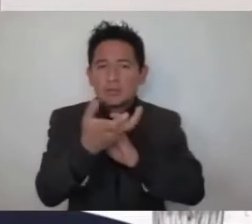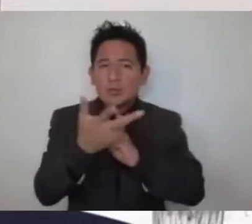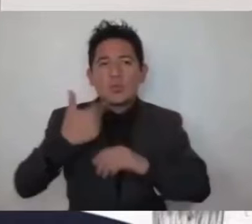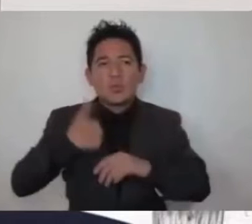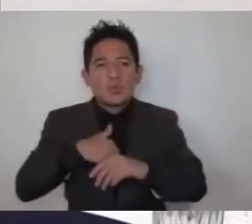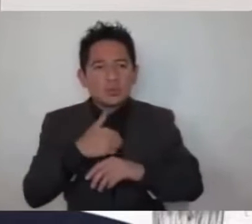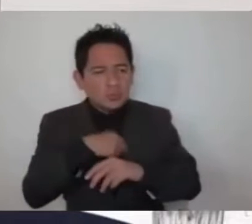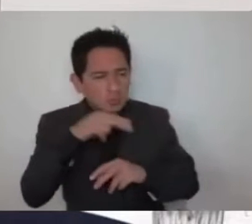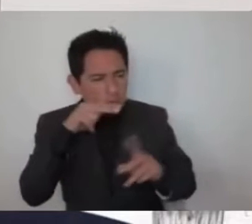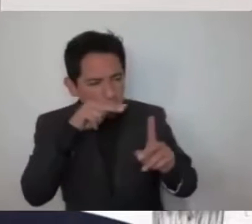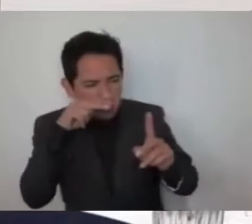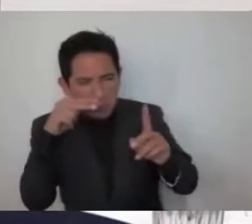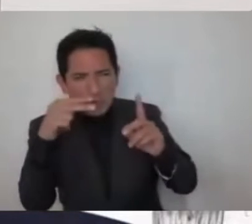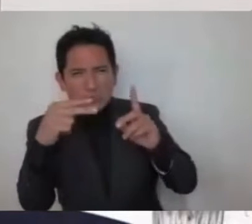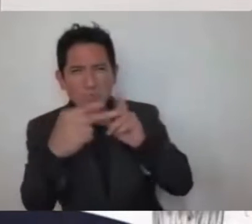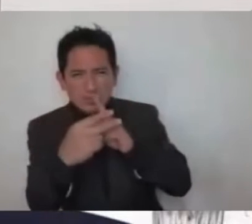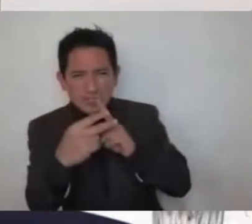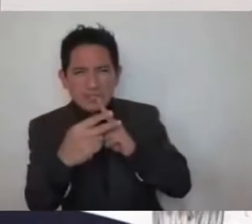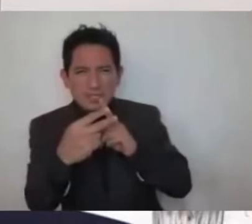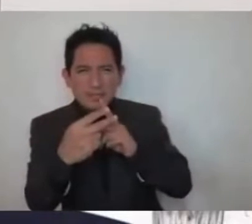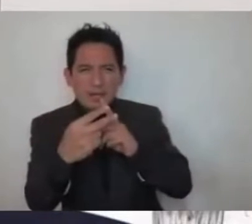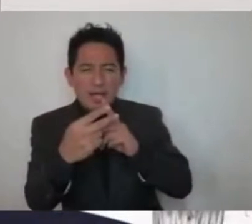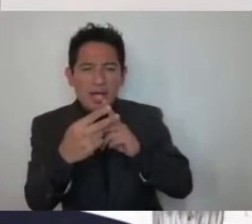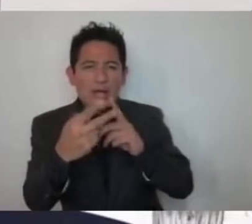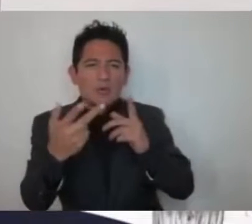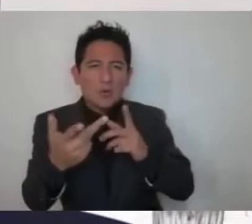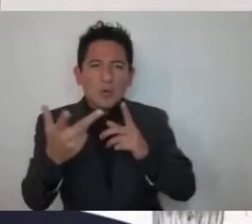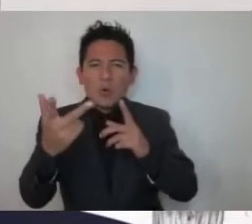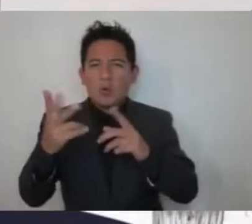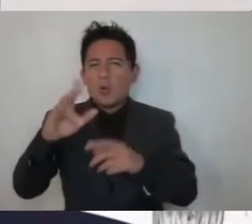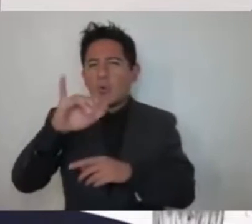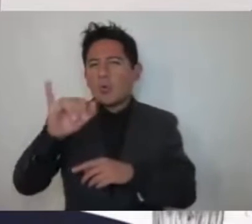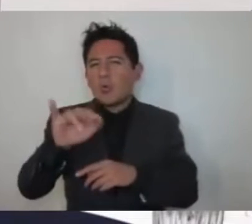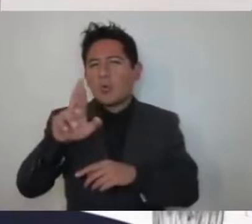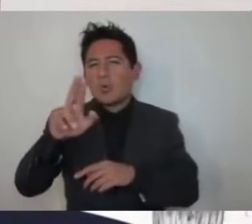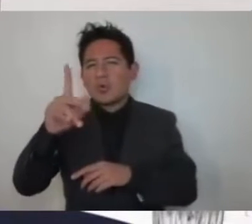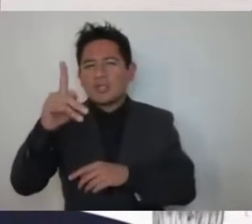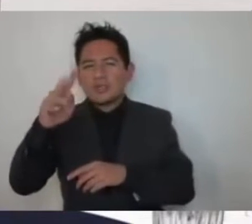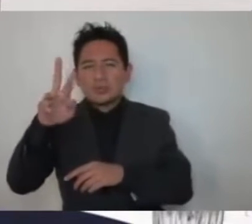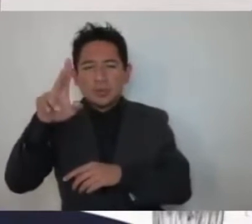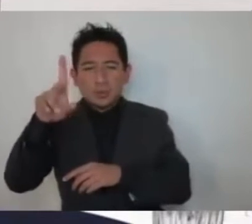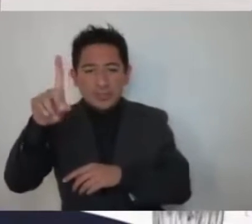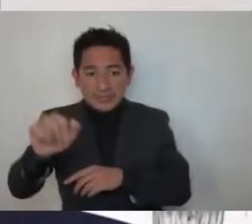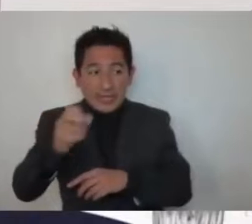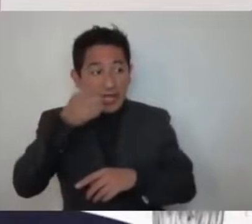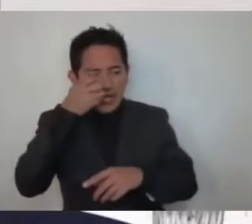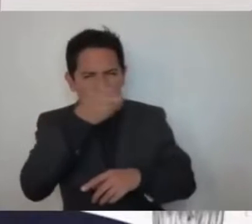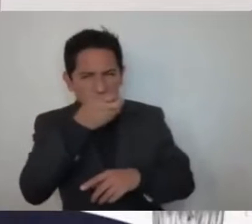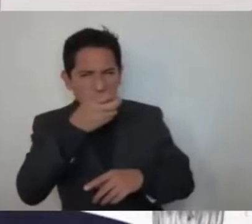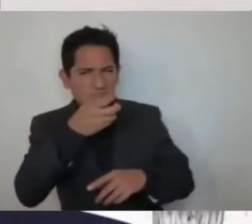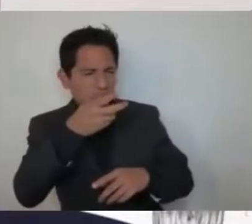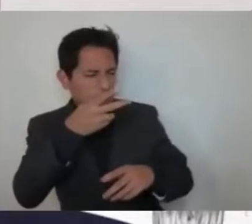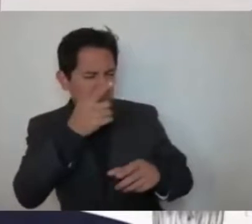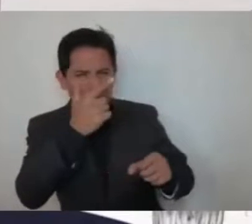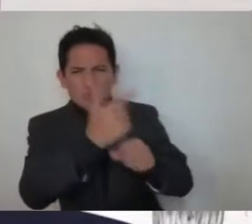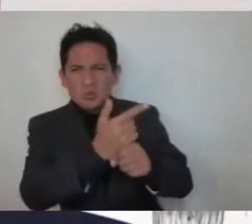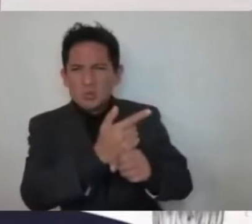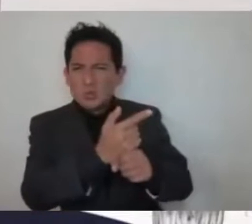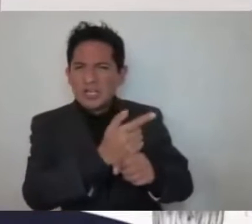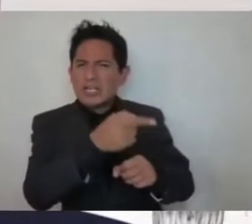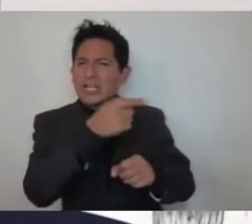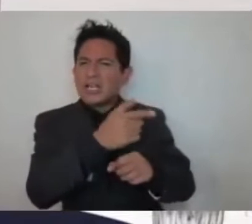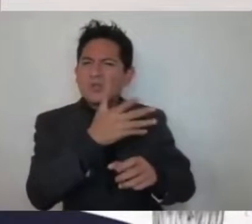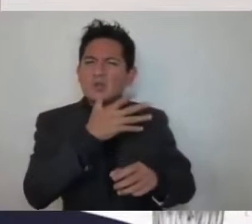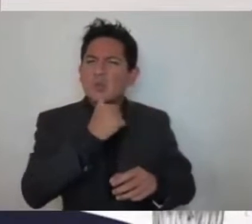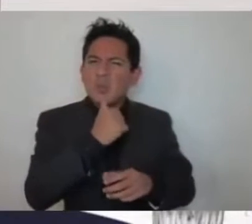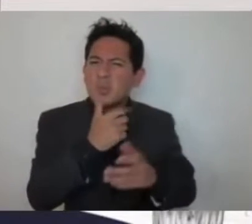lo que no se puede hacer y esto es algo que distingue Creo que este protocolo más que reglas eh acerca de lo